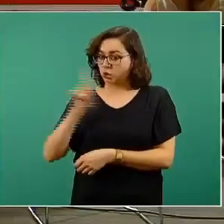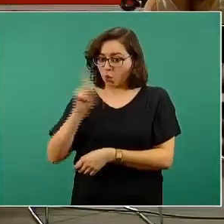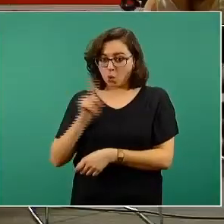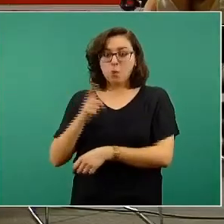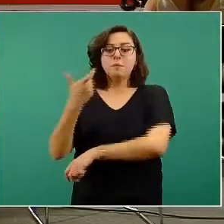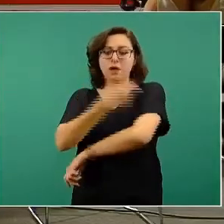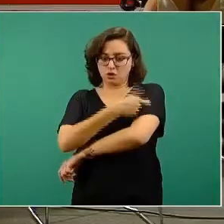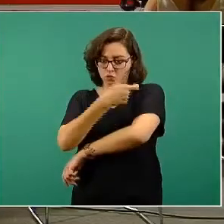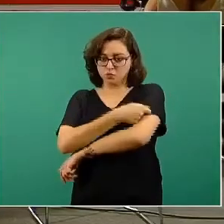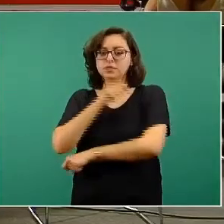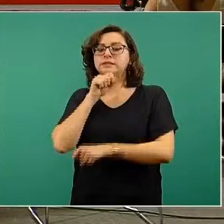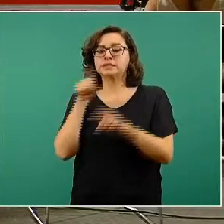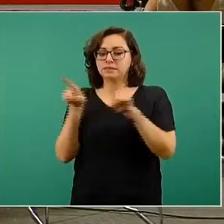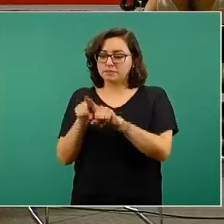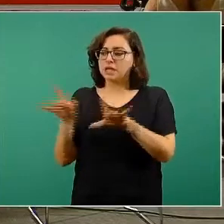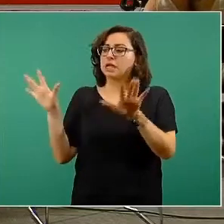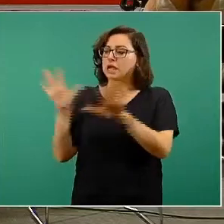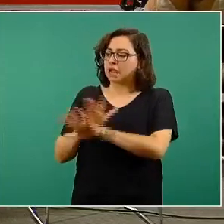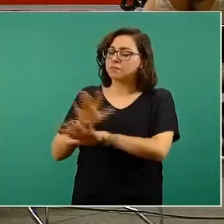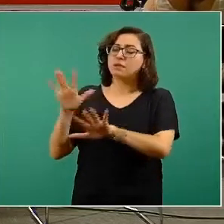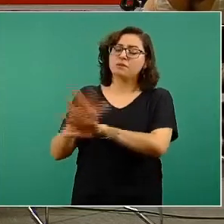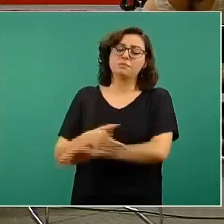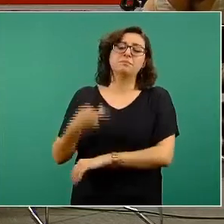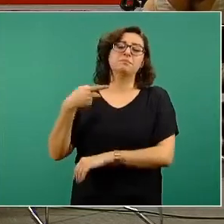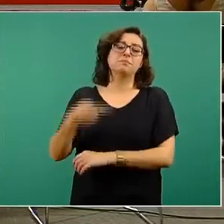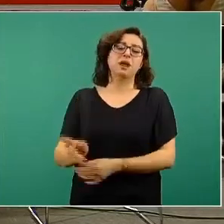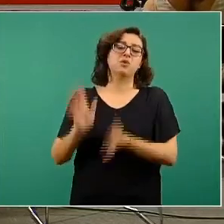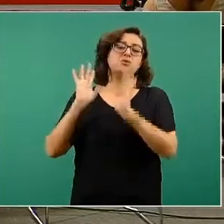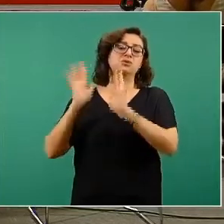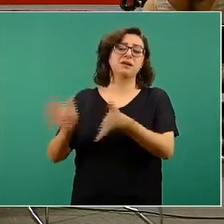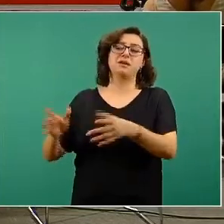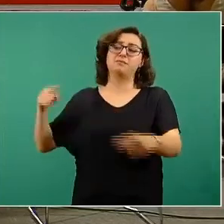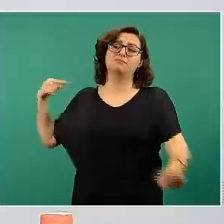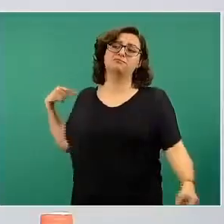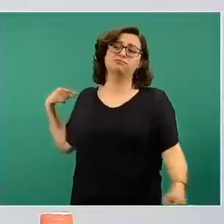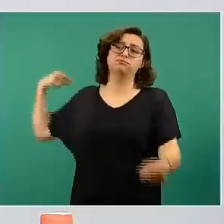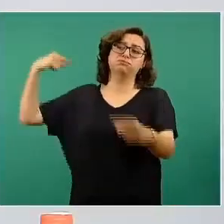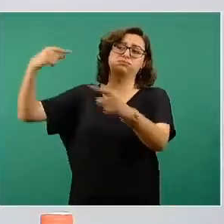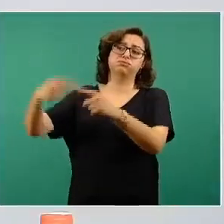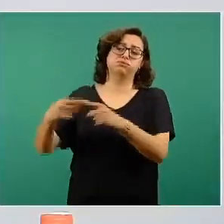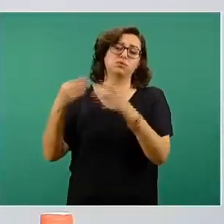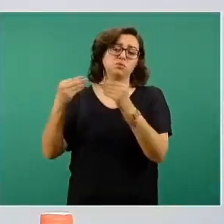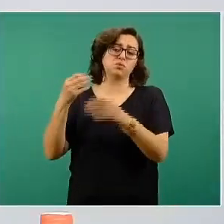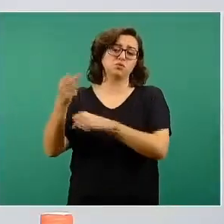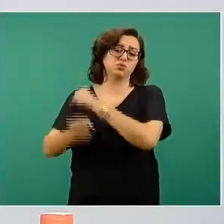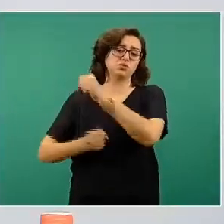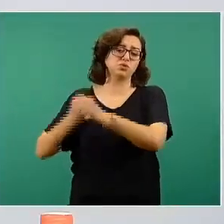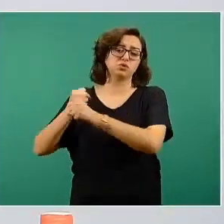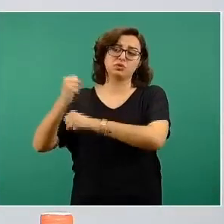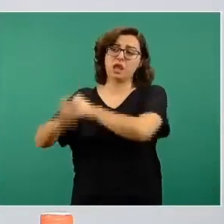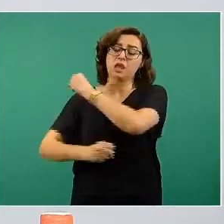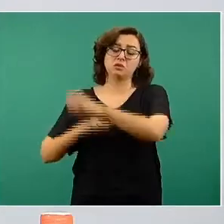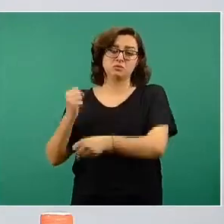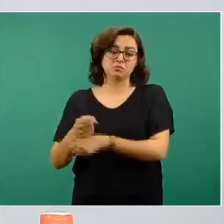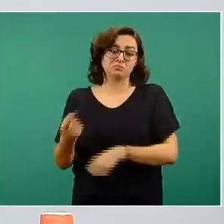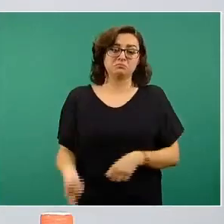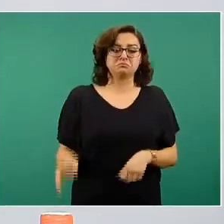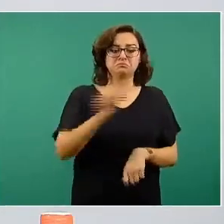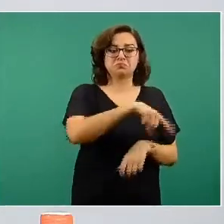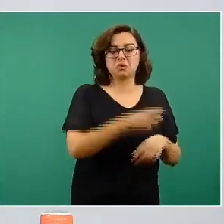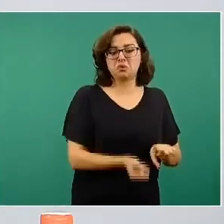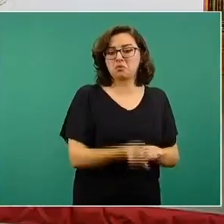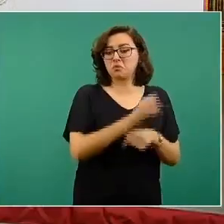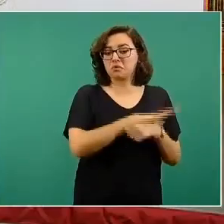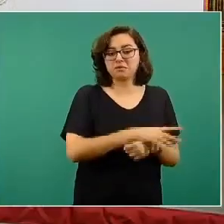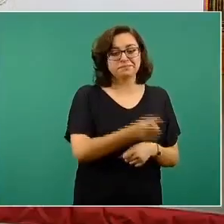hace ya basado obviamente en una experiencia de muchos años, desde que esta vacuna se está produciendo, lo cual no se tiene todavía para la vacuna contra el